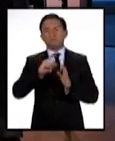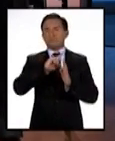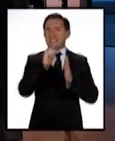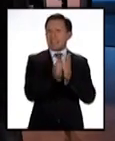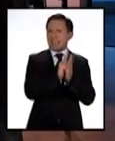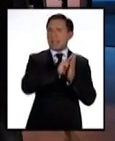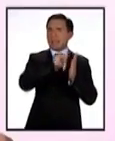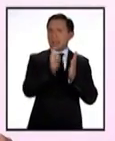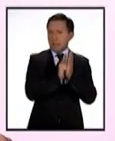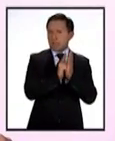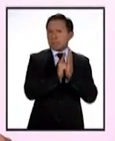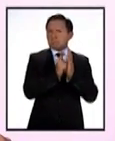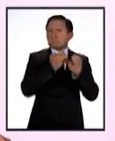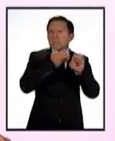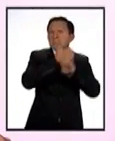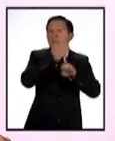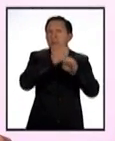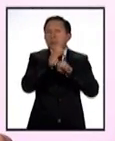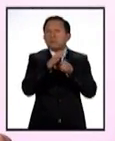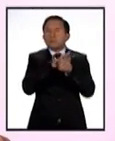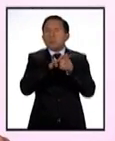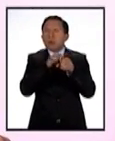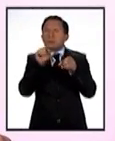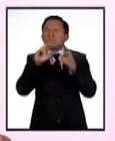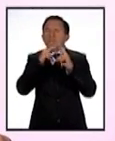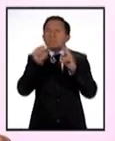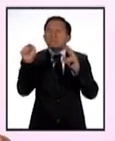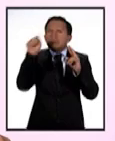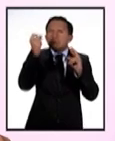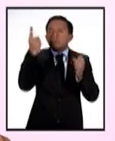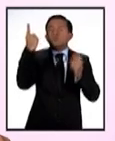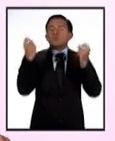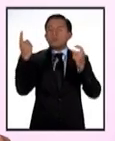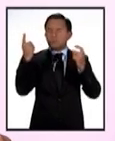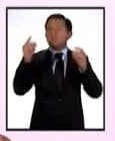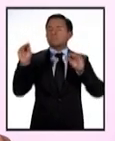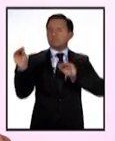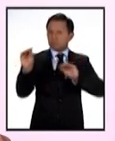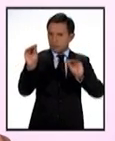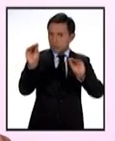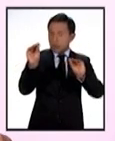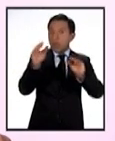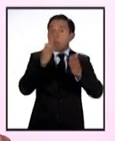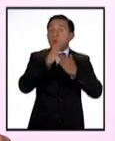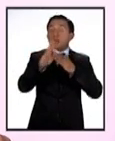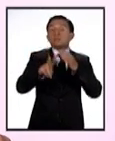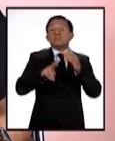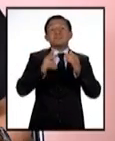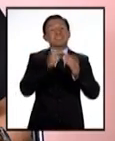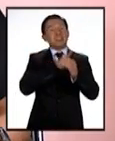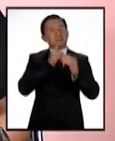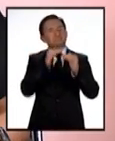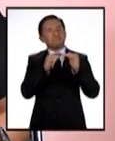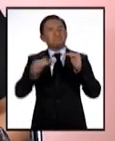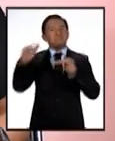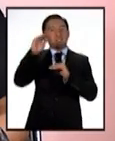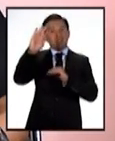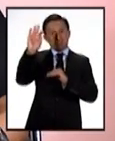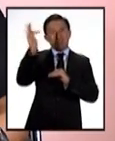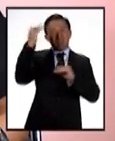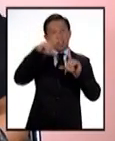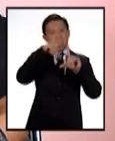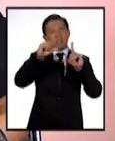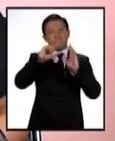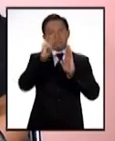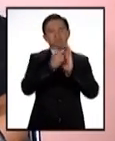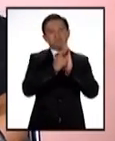dando a nivel local, pero llevarlas al plano de una ley federal y un programa nacional para prevenir y